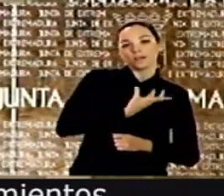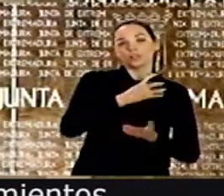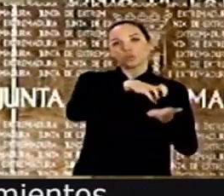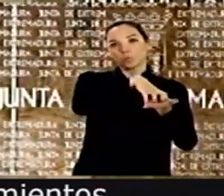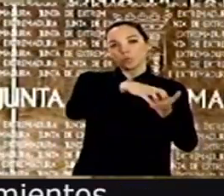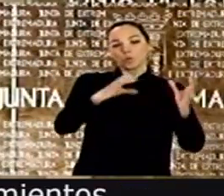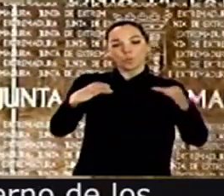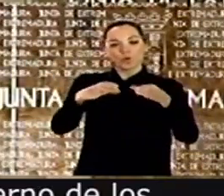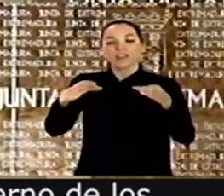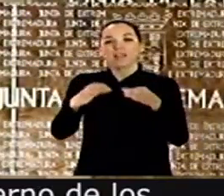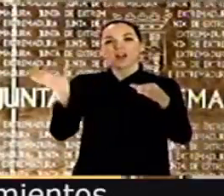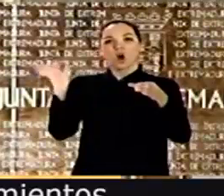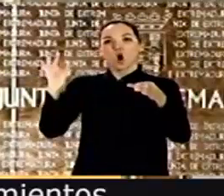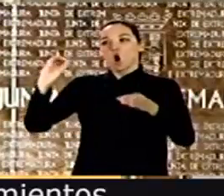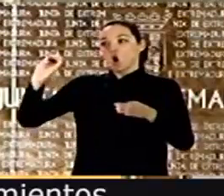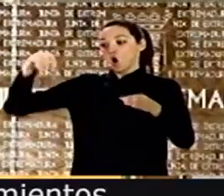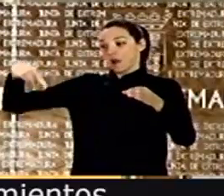lucro